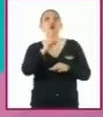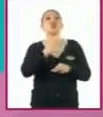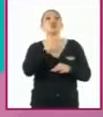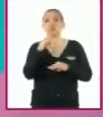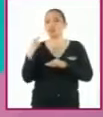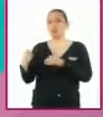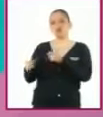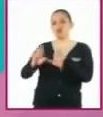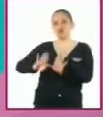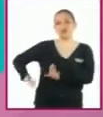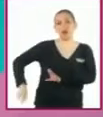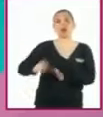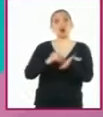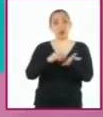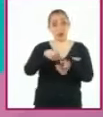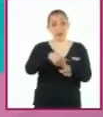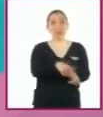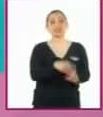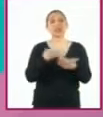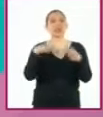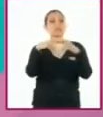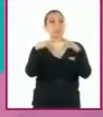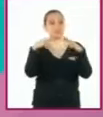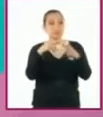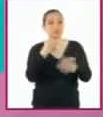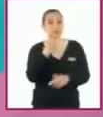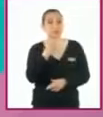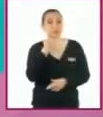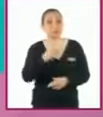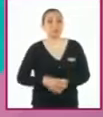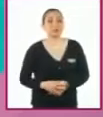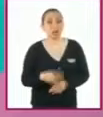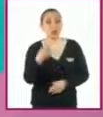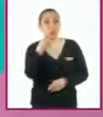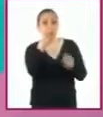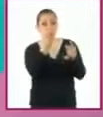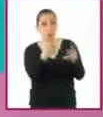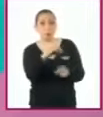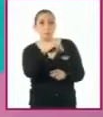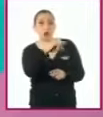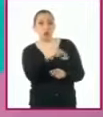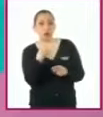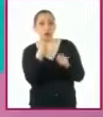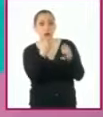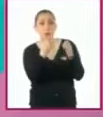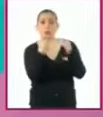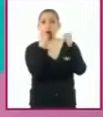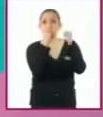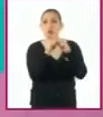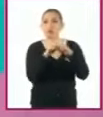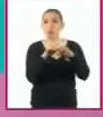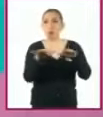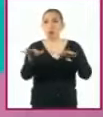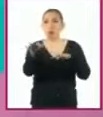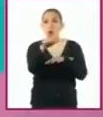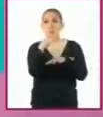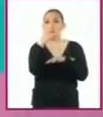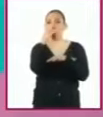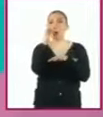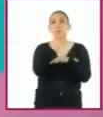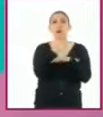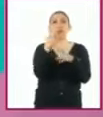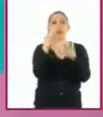instrumentos, la cual sigue vigente en sus ceremonias religiosas. A sus melodías se les confieren poderes sobrenaturales, capaces